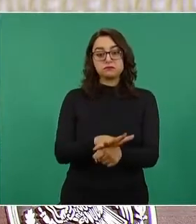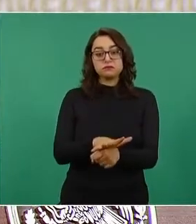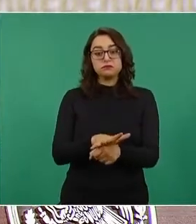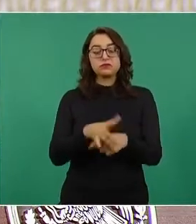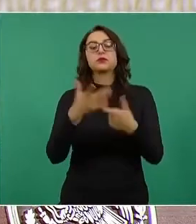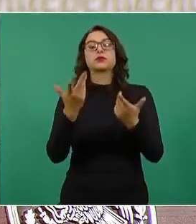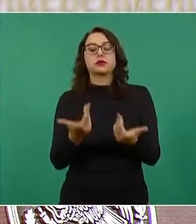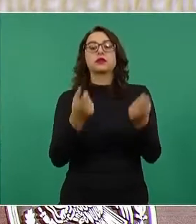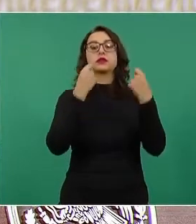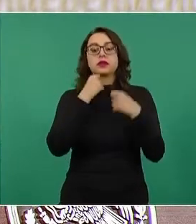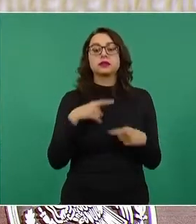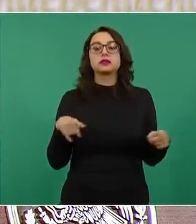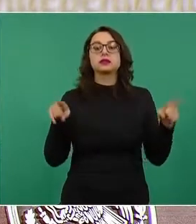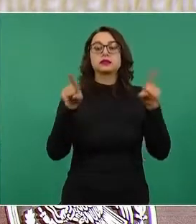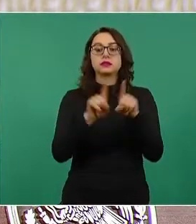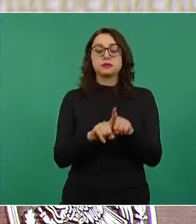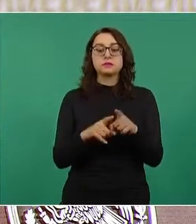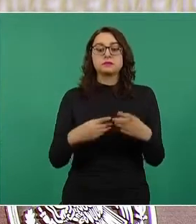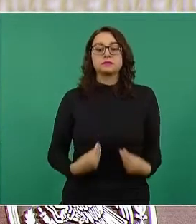para vivir en paz,